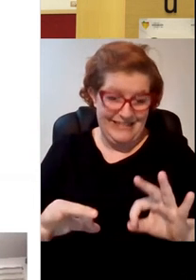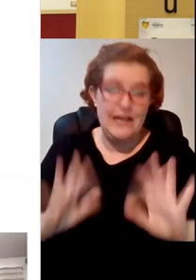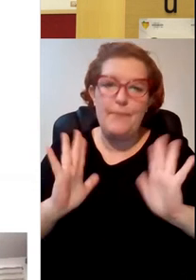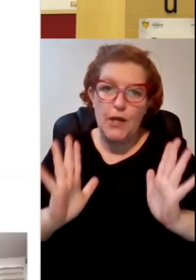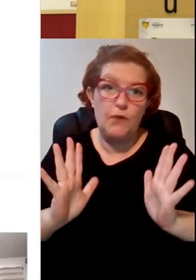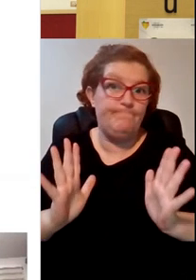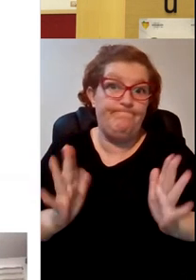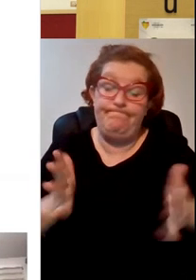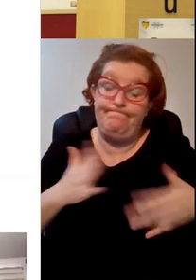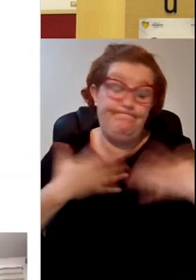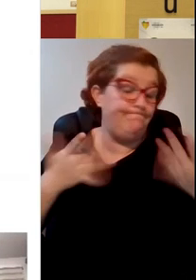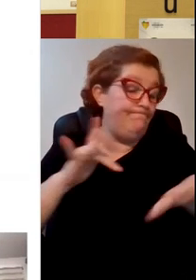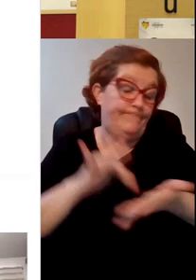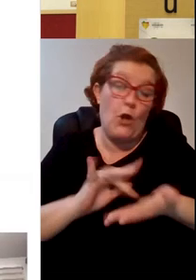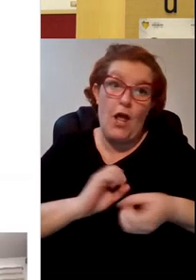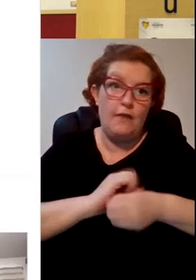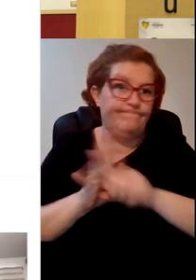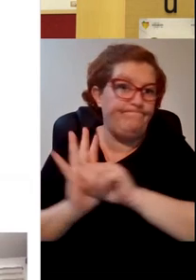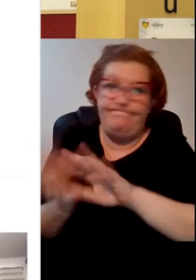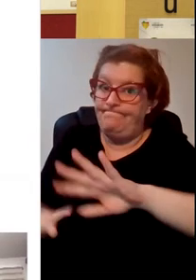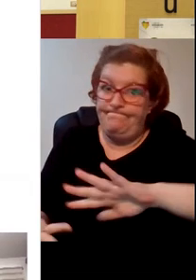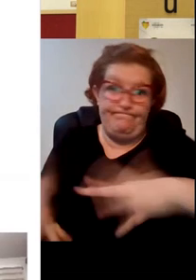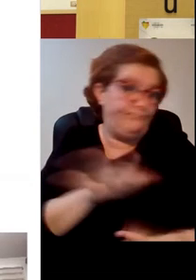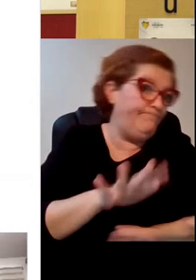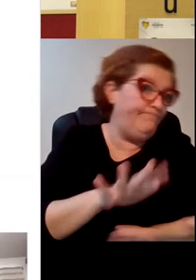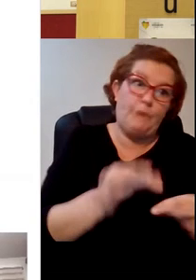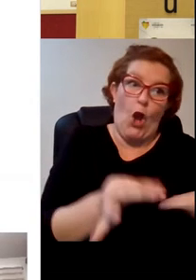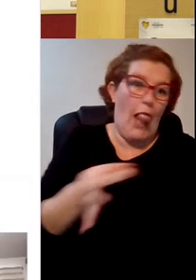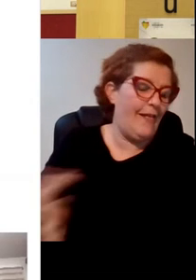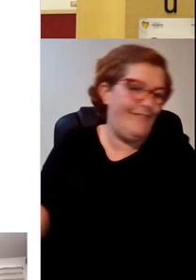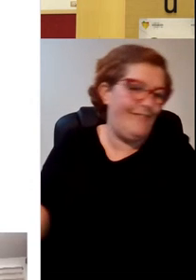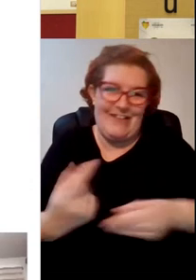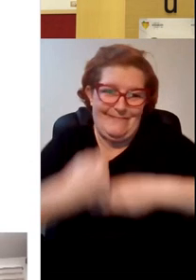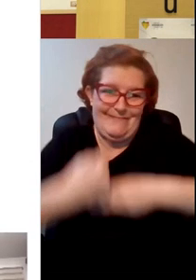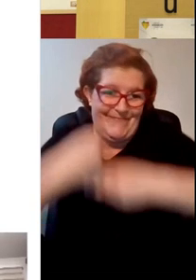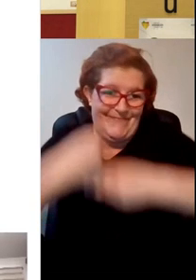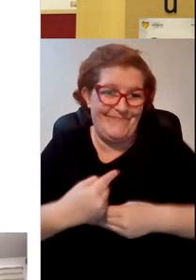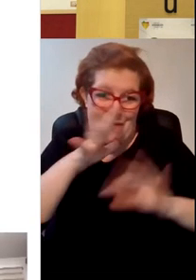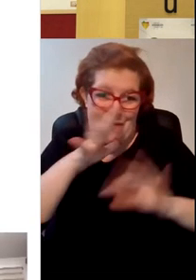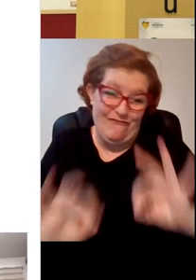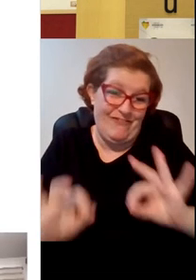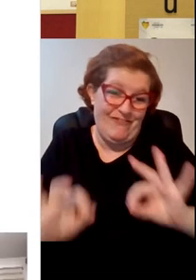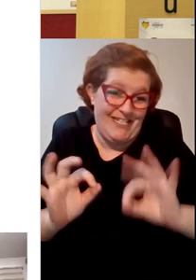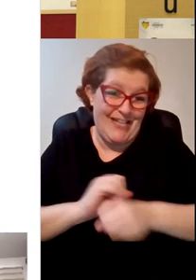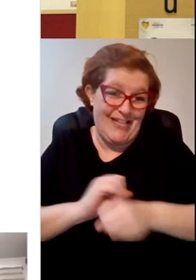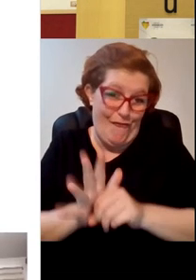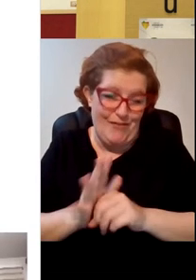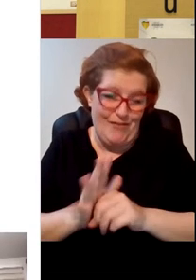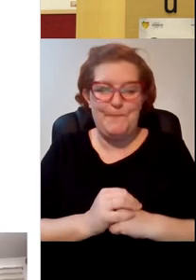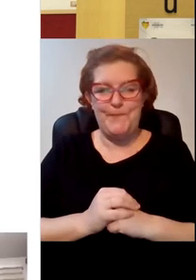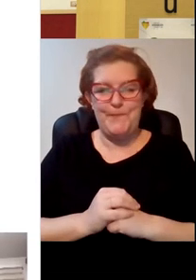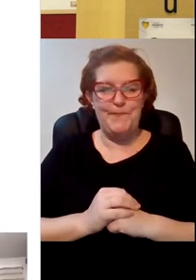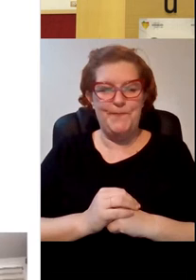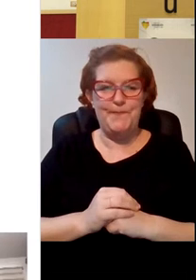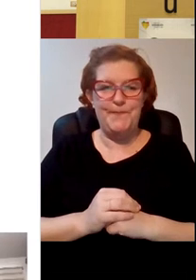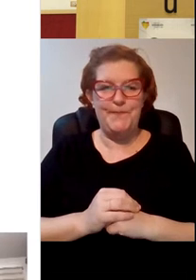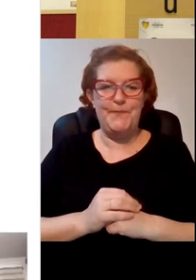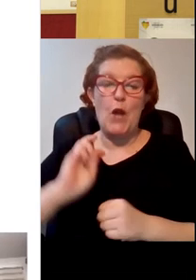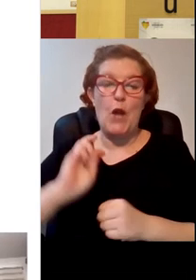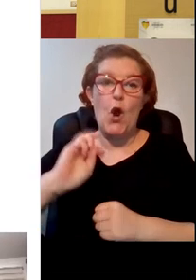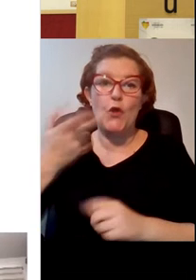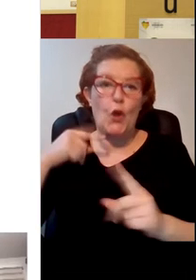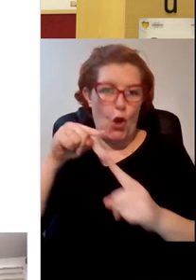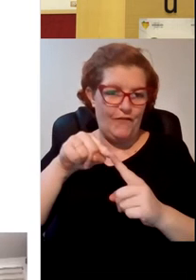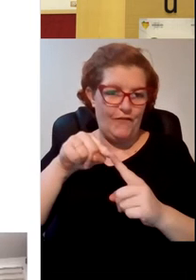pero que hubo que mudar al contexto online el pasado curso por motivo de la cob y 19 otro de los